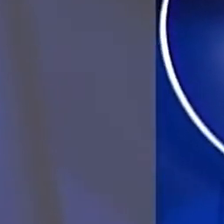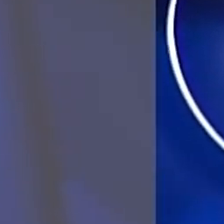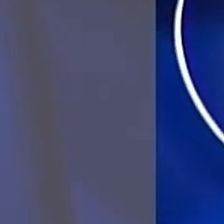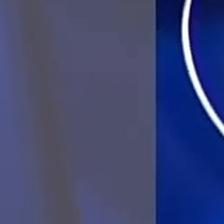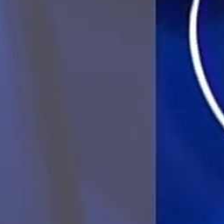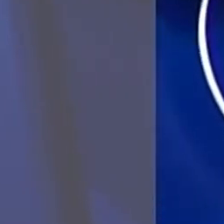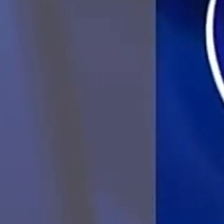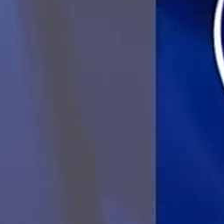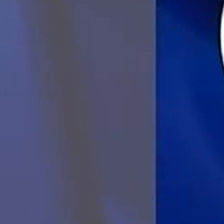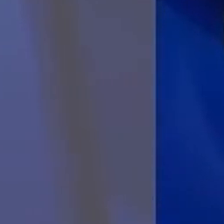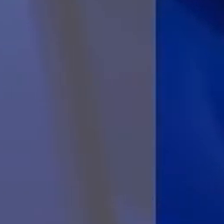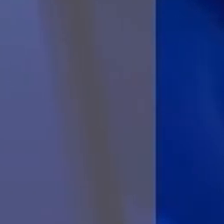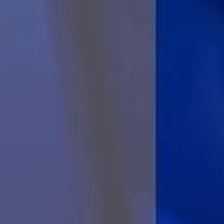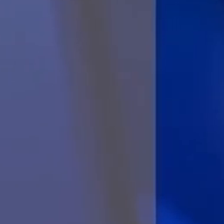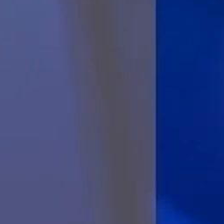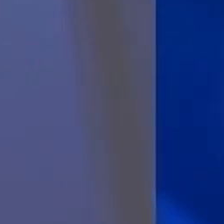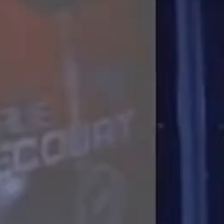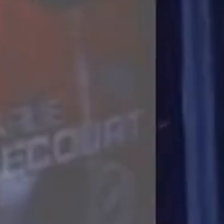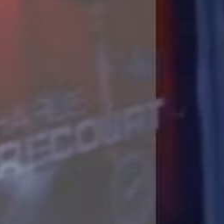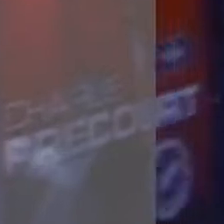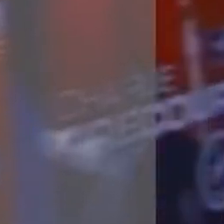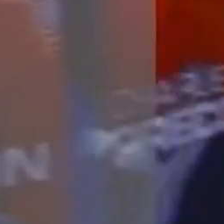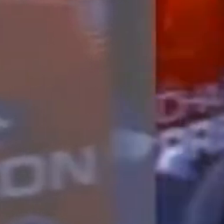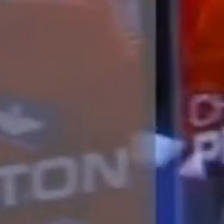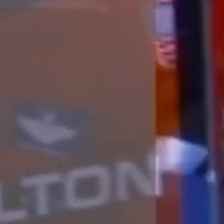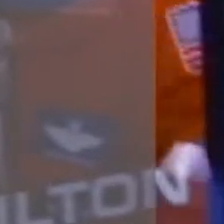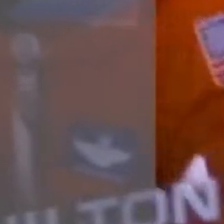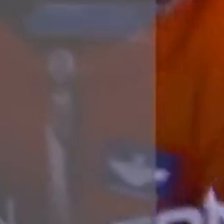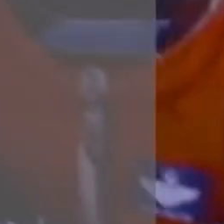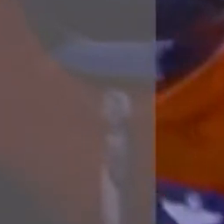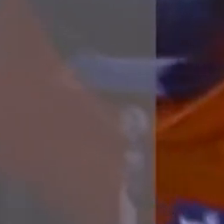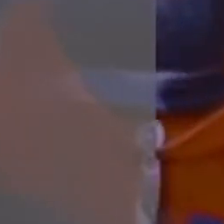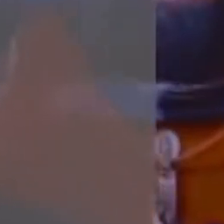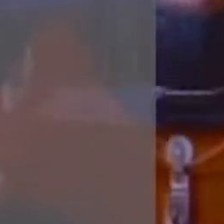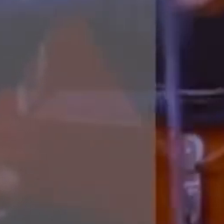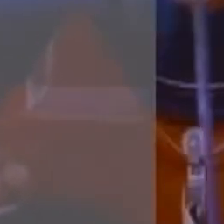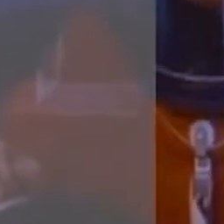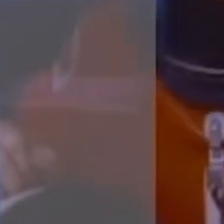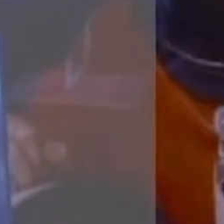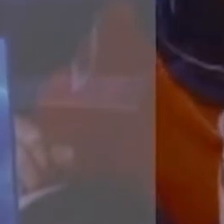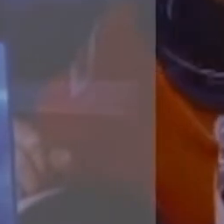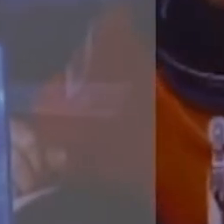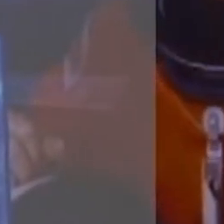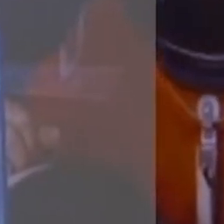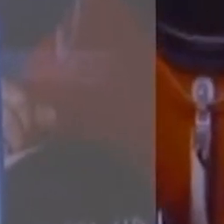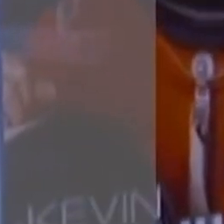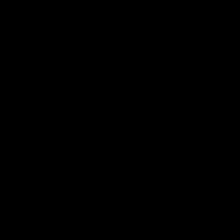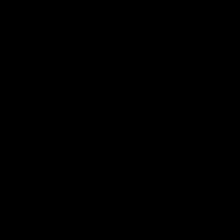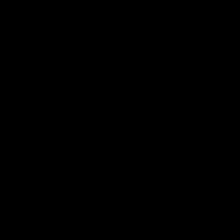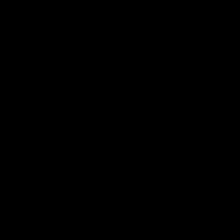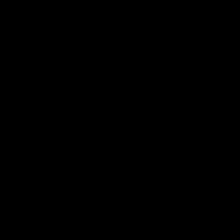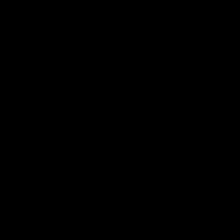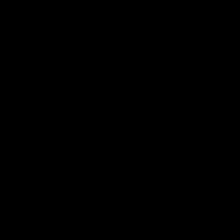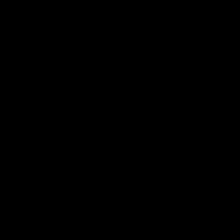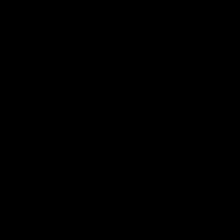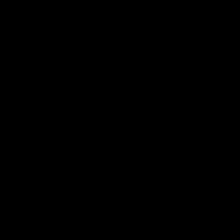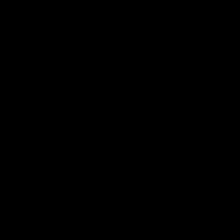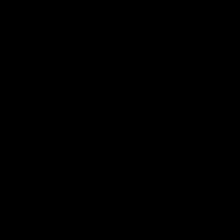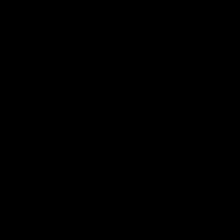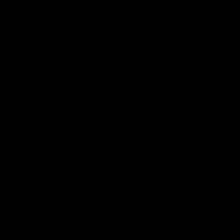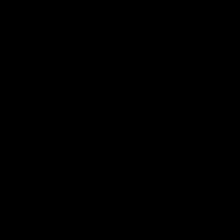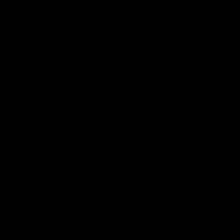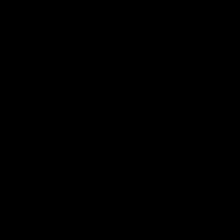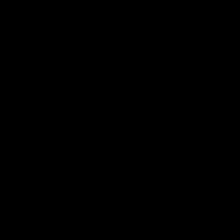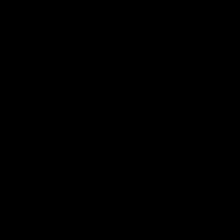al viernes 15 de enero a las 6 de la tarde y el lunes 18 a la misma hora, aquí en 13,